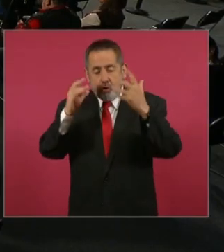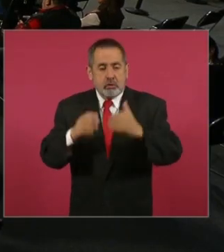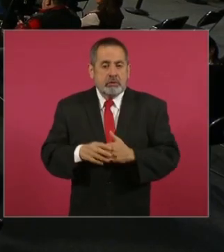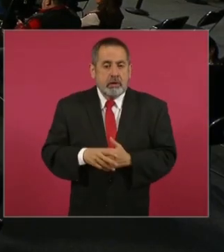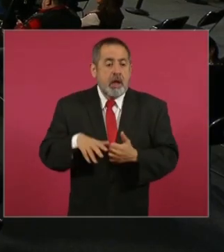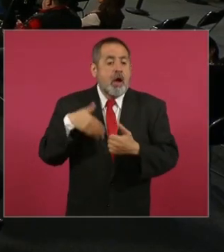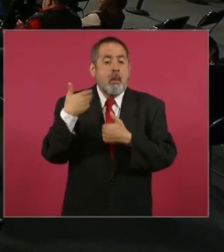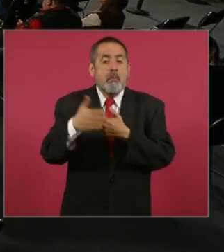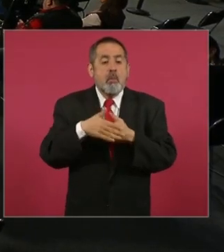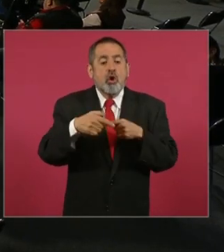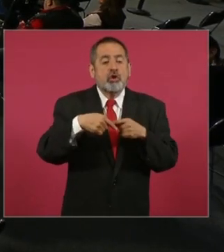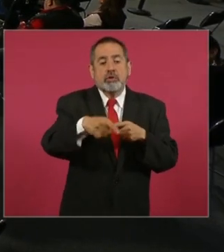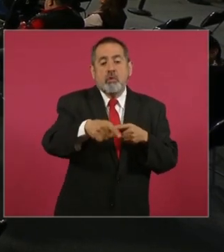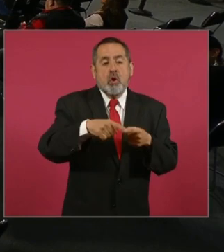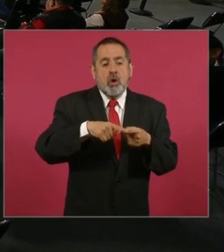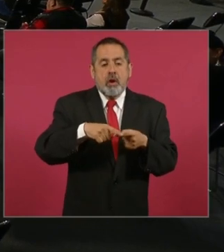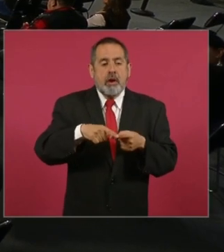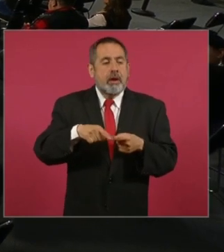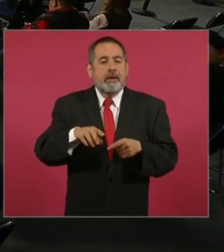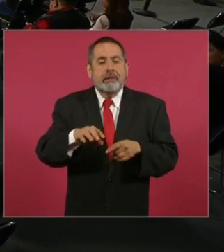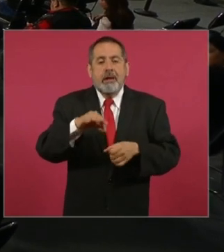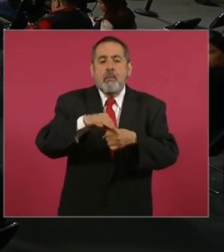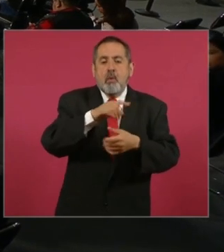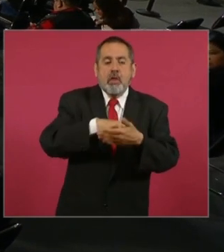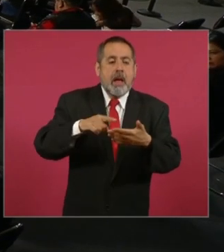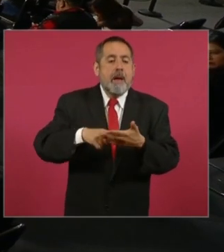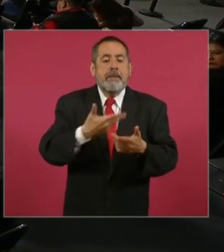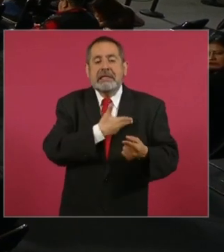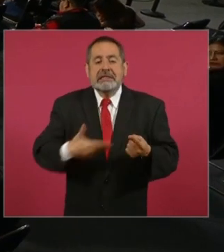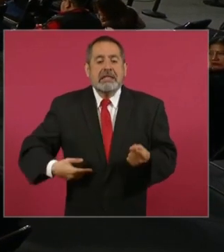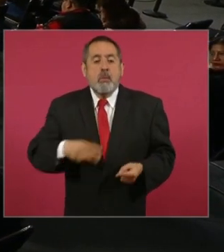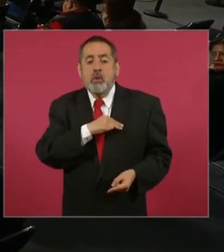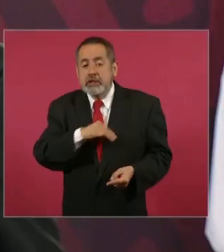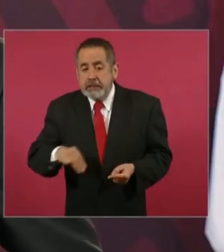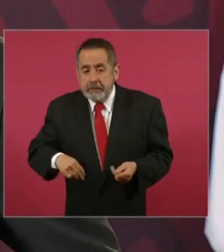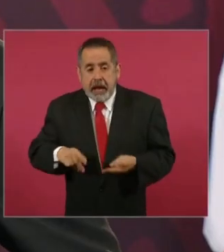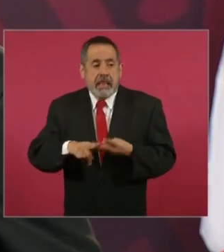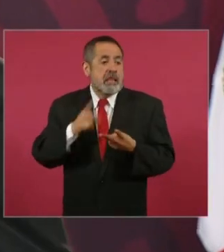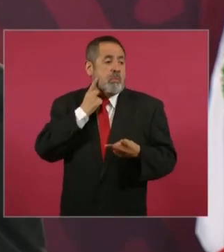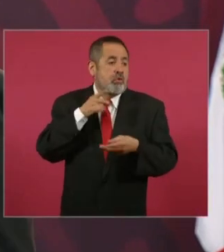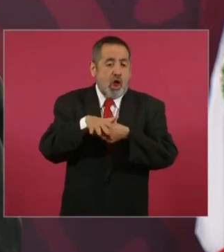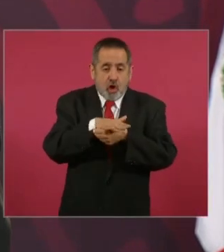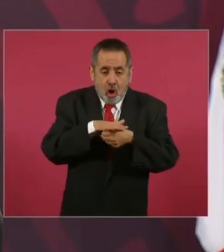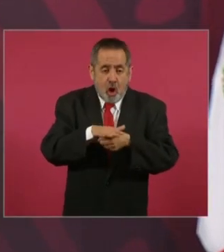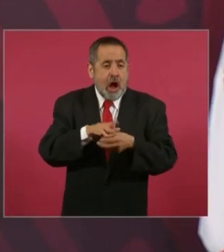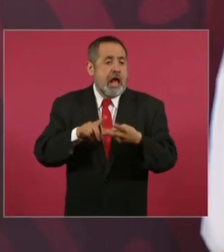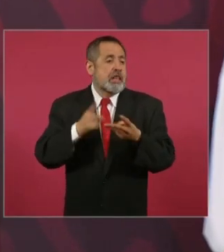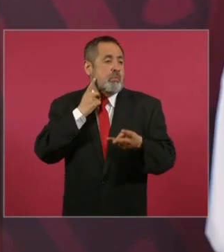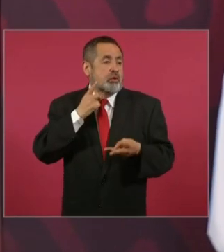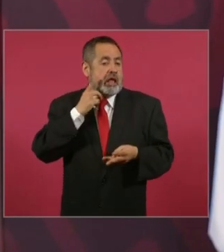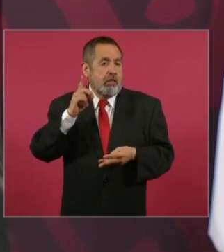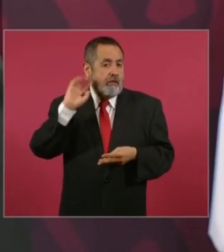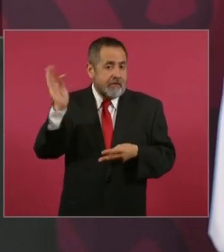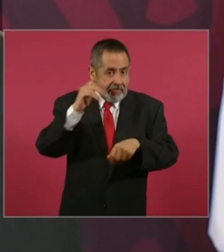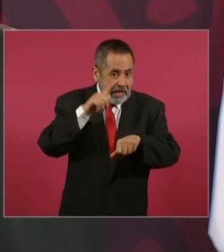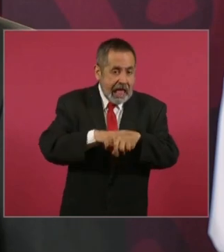Porque vienen elecciones de presidentes municipales, de diputados locales, diputados federales,